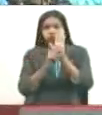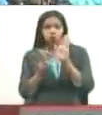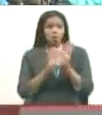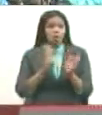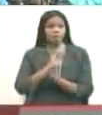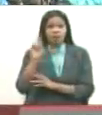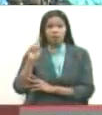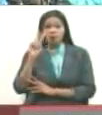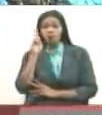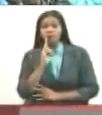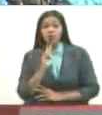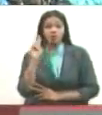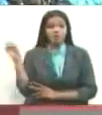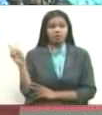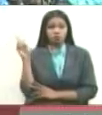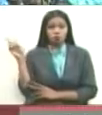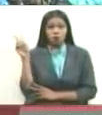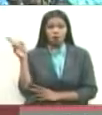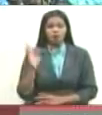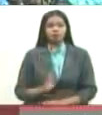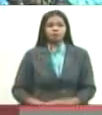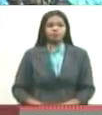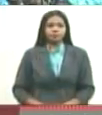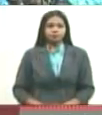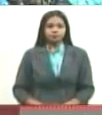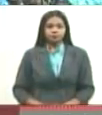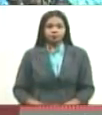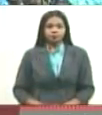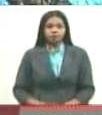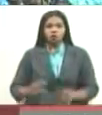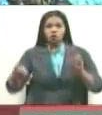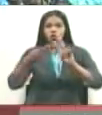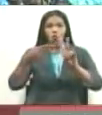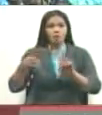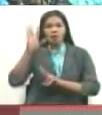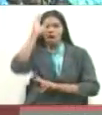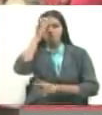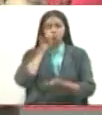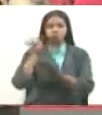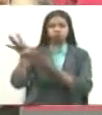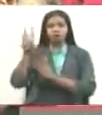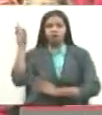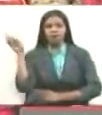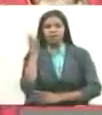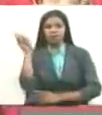República Bolivariana de Venezuela. Numeral Trump fuera. ¡Sí!